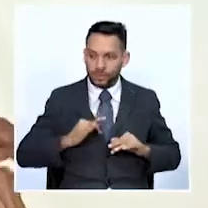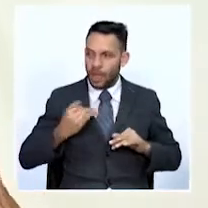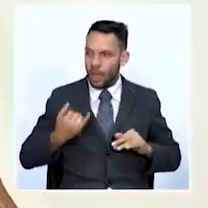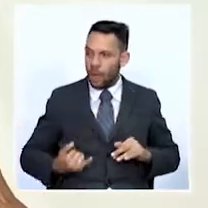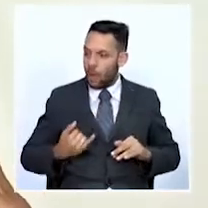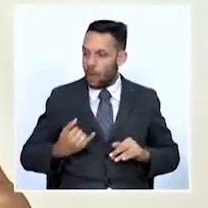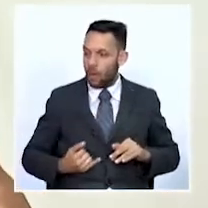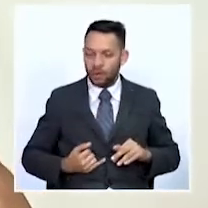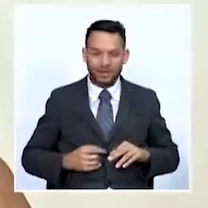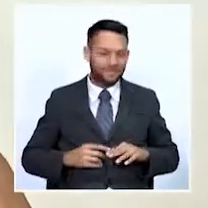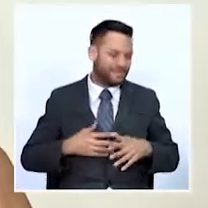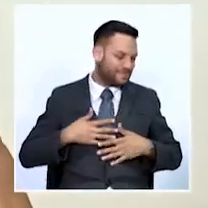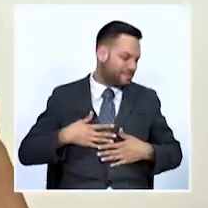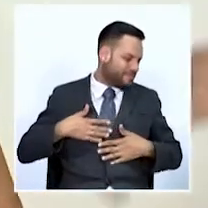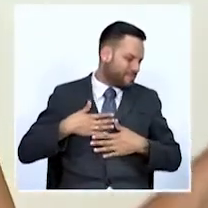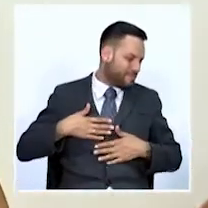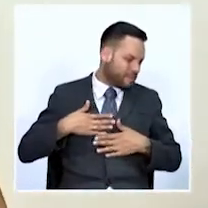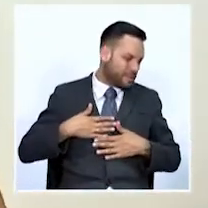tolera